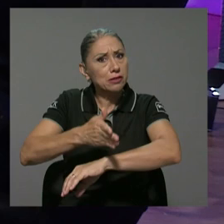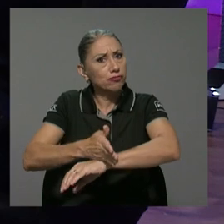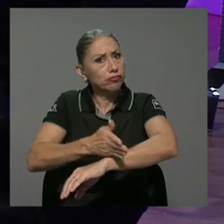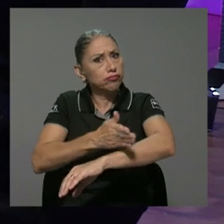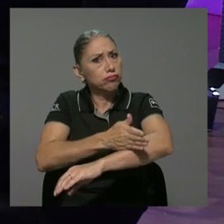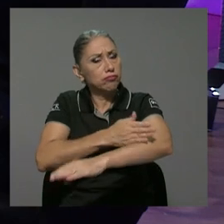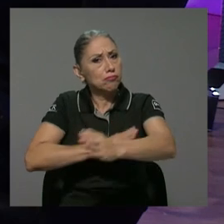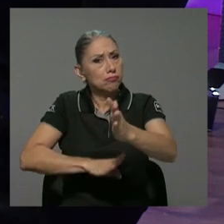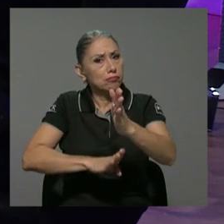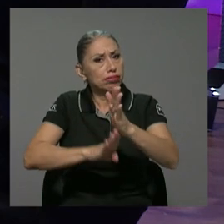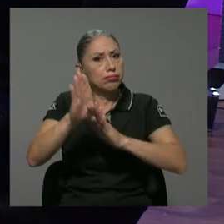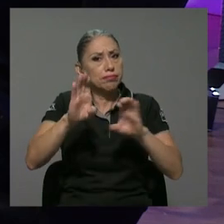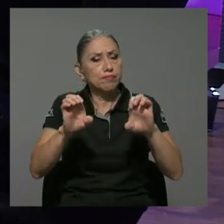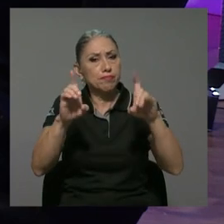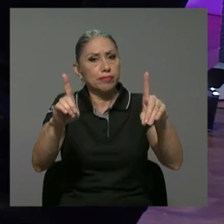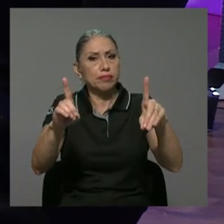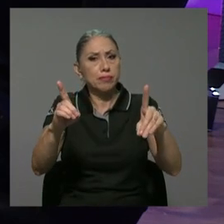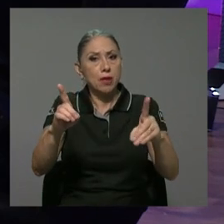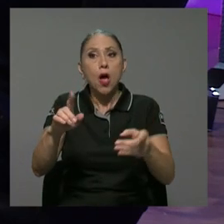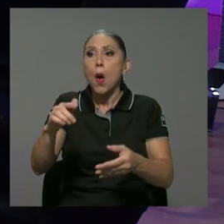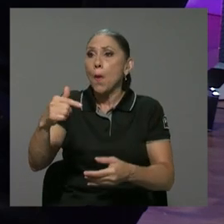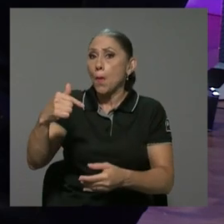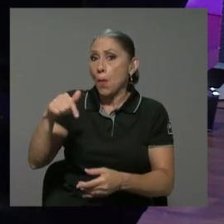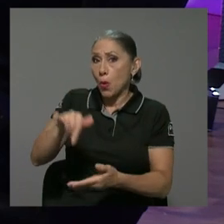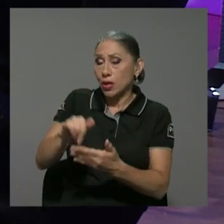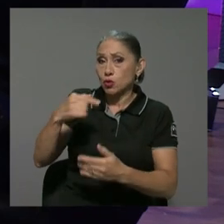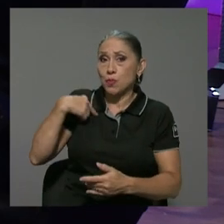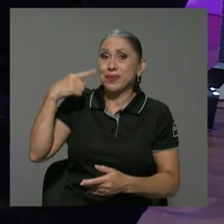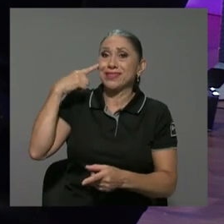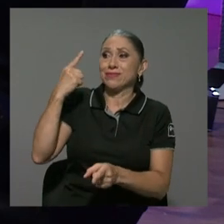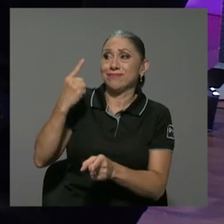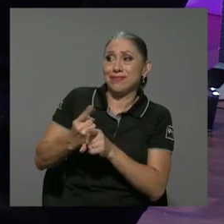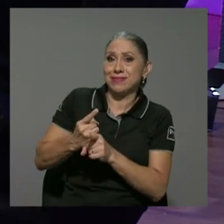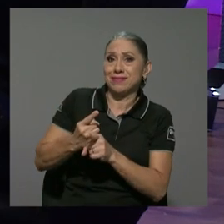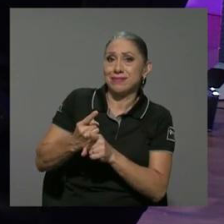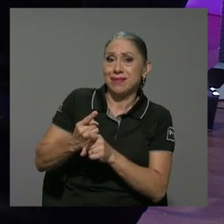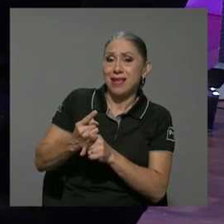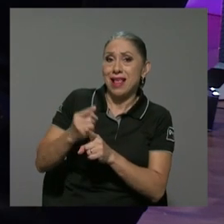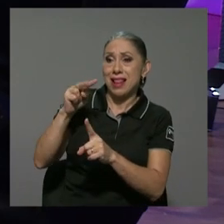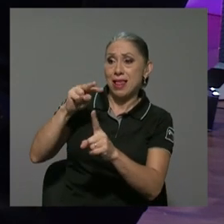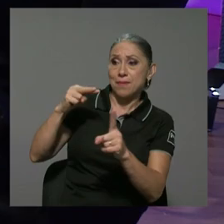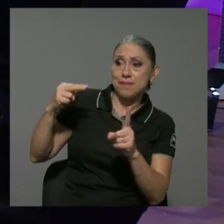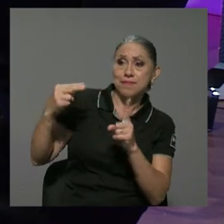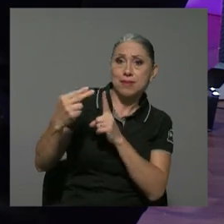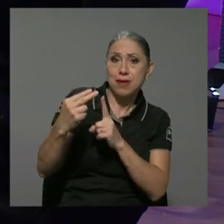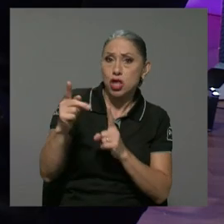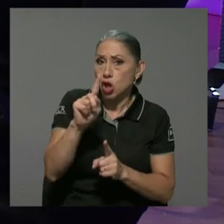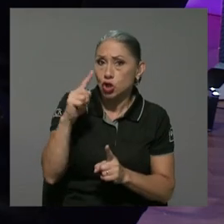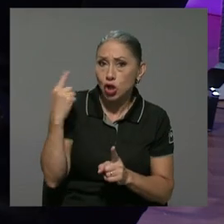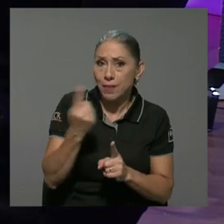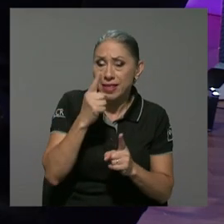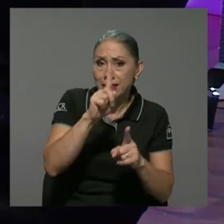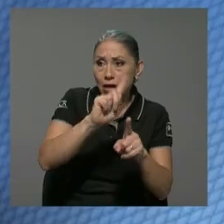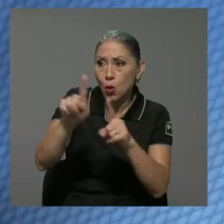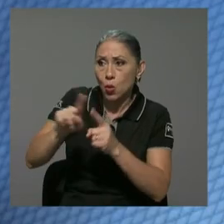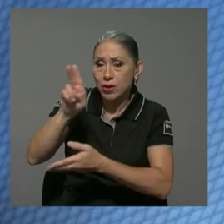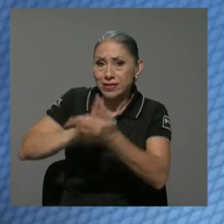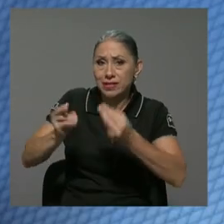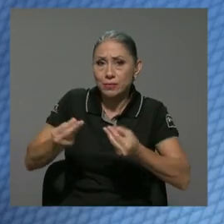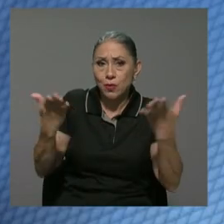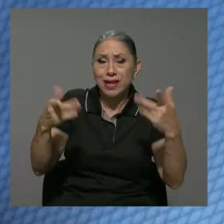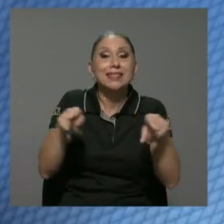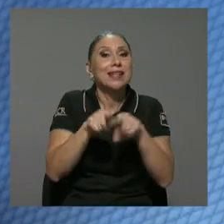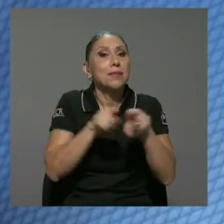parece acertada la posición que han mostrado no solo las universidades públicas, sino los diferentes